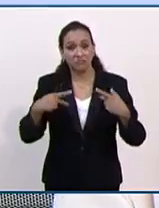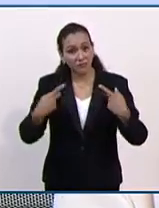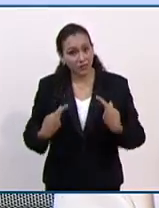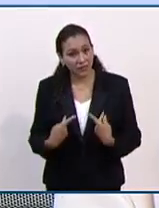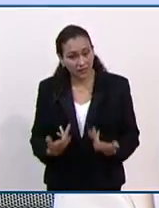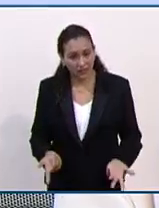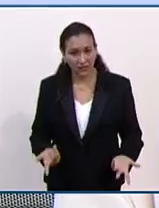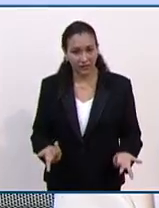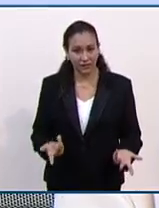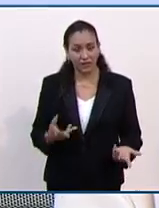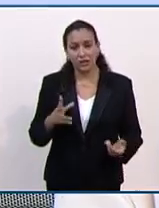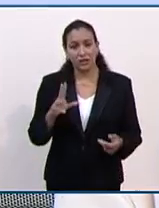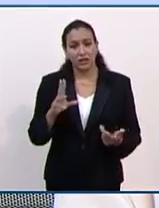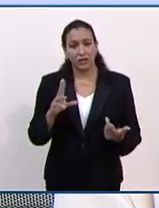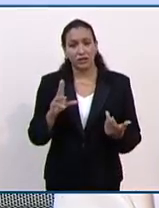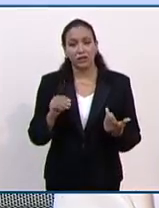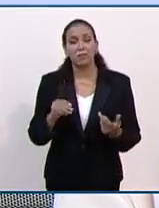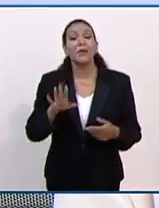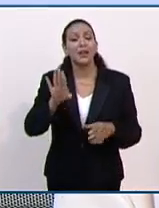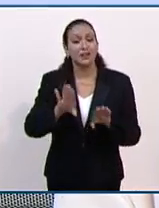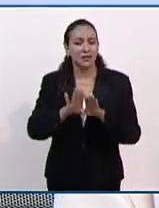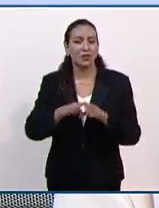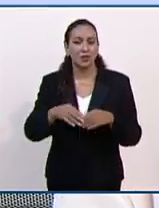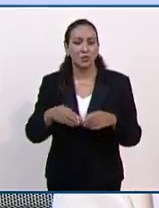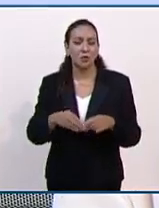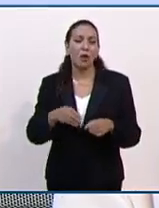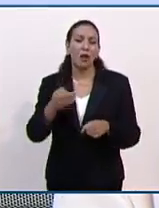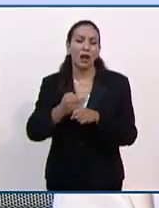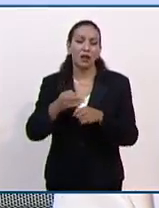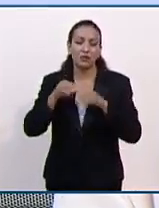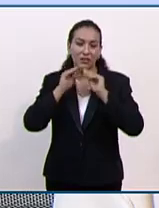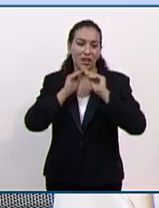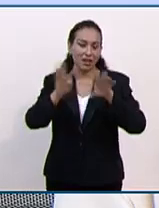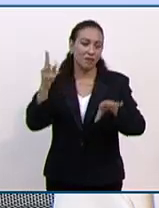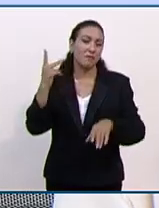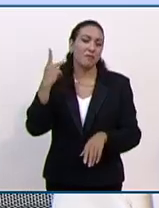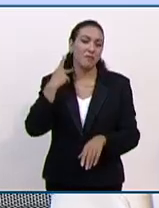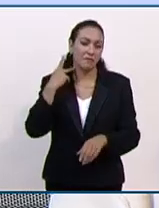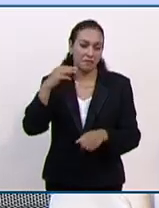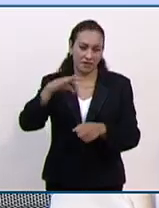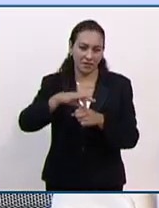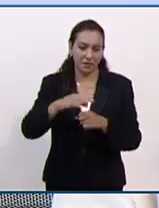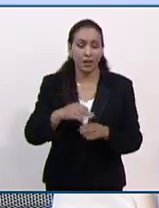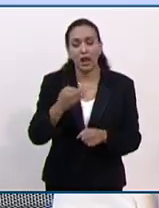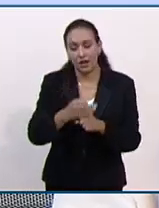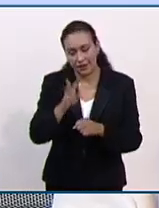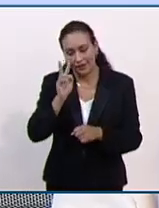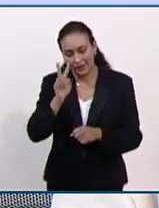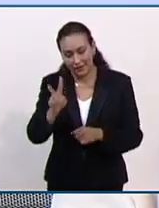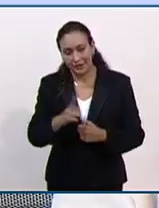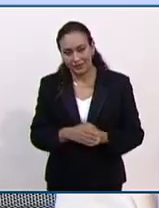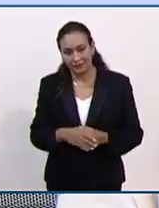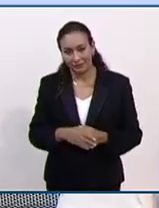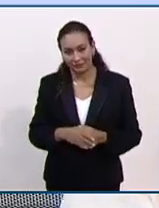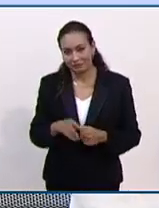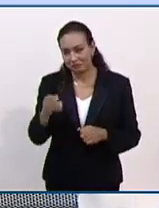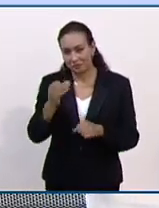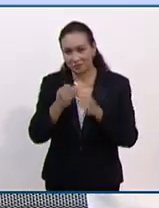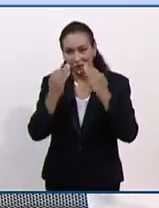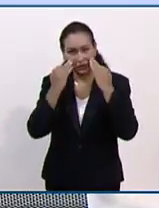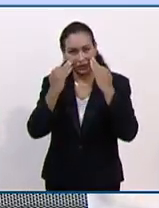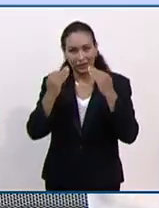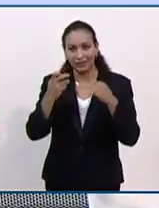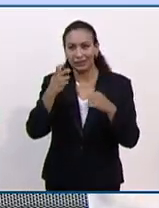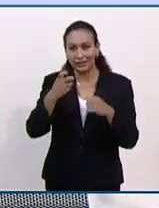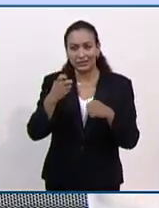como de una dinámica de campaña electoral, donde en realidad lo que nosotras vemos, ahorita lo estamos viendo y estamos siendo bombardeados porque